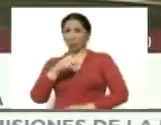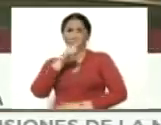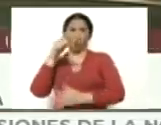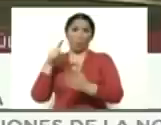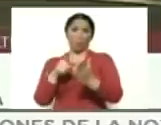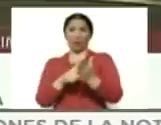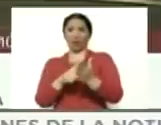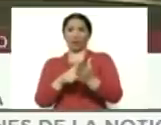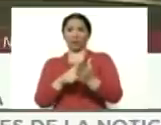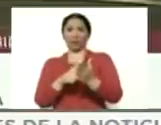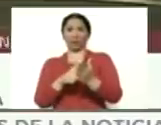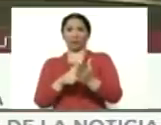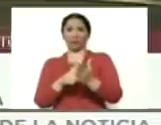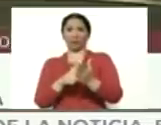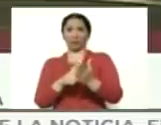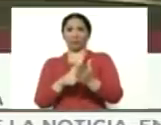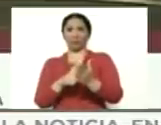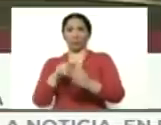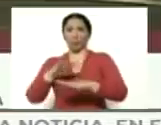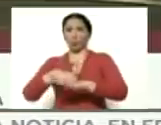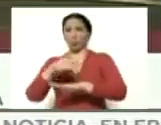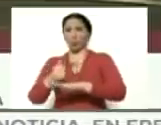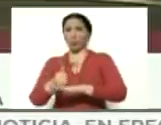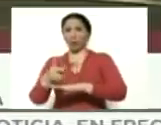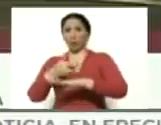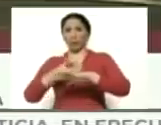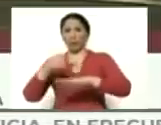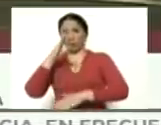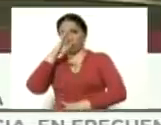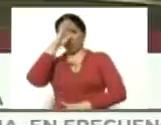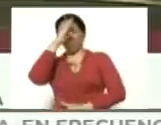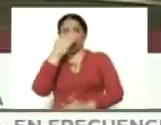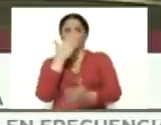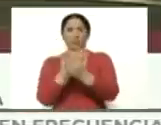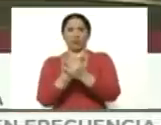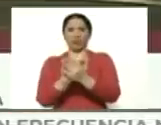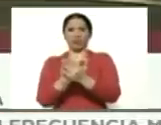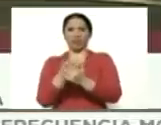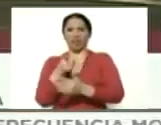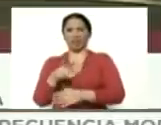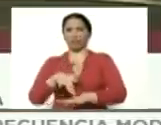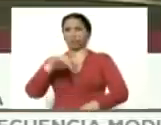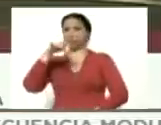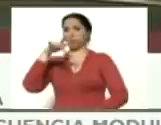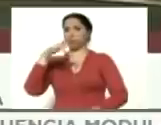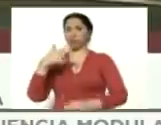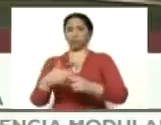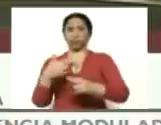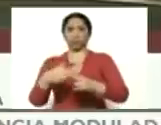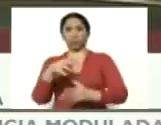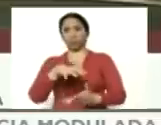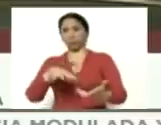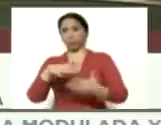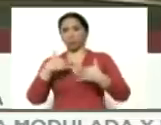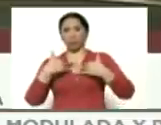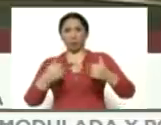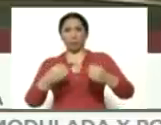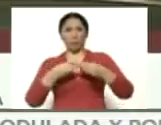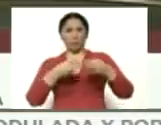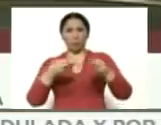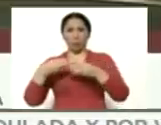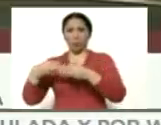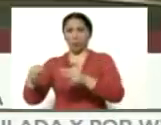y absoluto por parte del gobierno de Jair Bolsonaro frente a esta gravísima situación de salud pública que